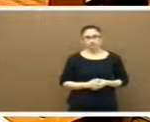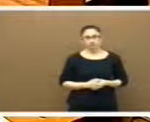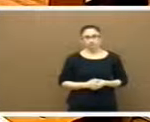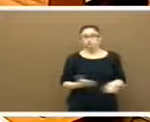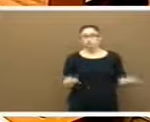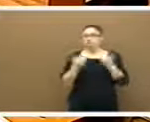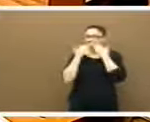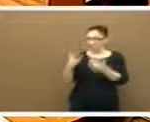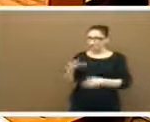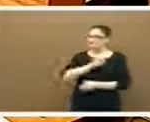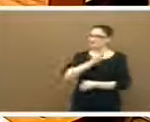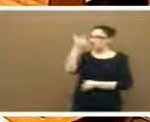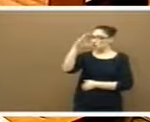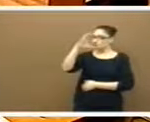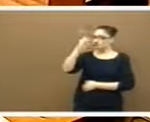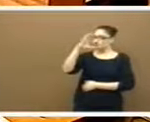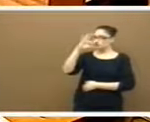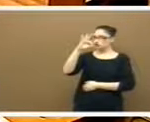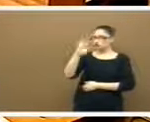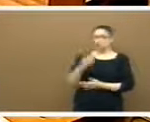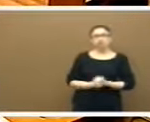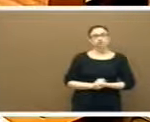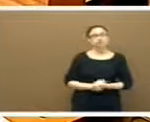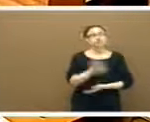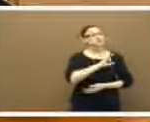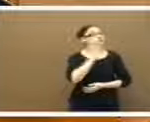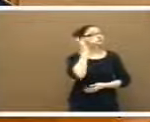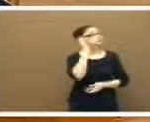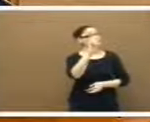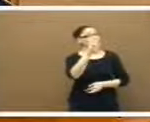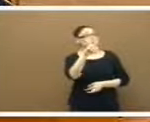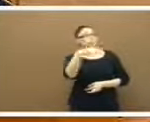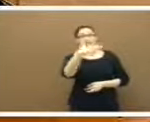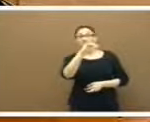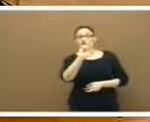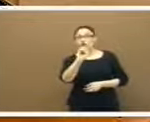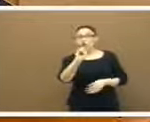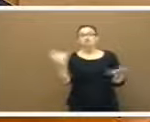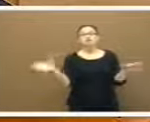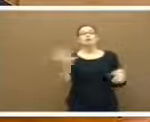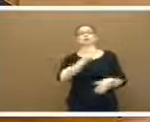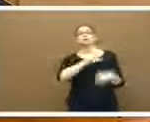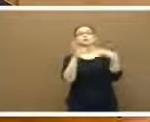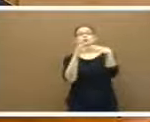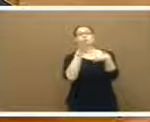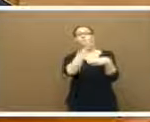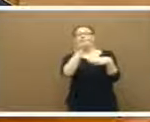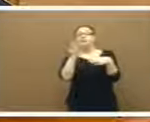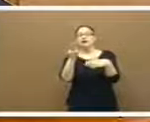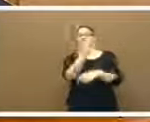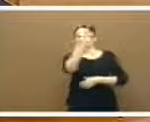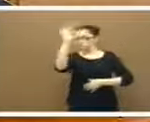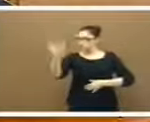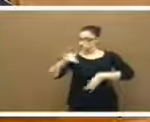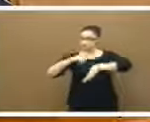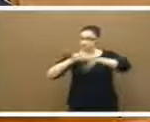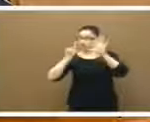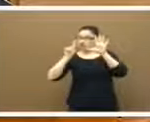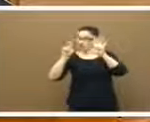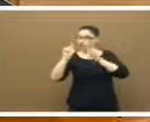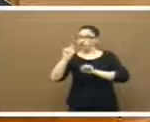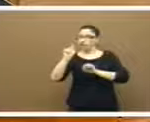Muchas gracias, señor Casco. Señora Rubio, tiene la palabra por el Grupo Parlamentario Popular Extremadura Unida por tiempo de 6 minutos también